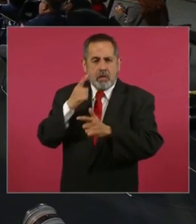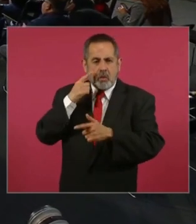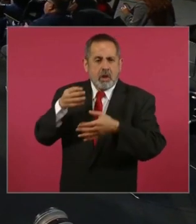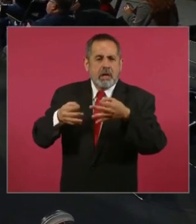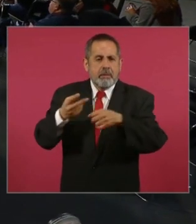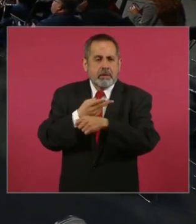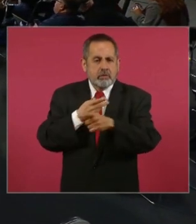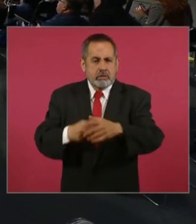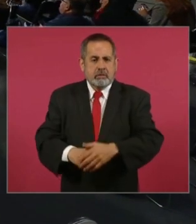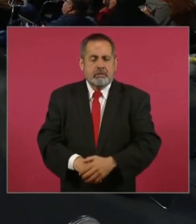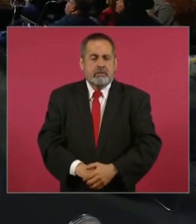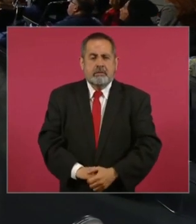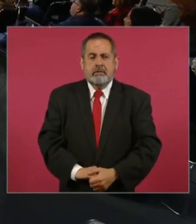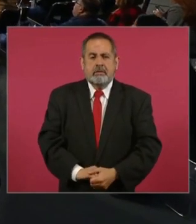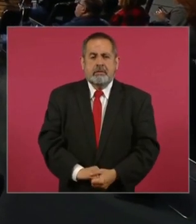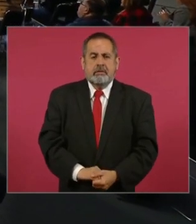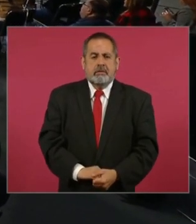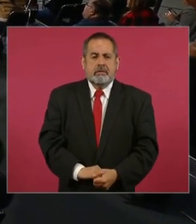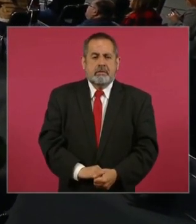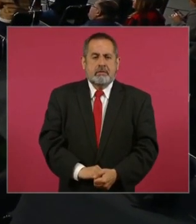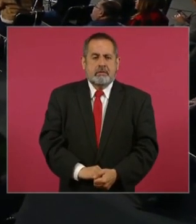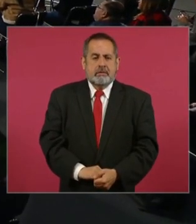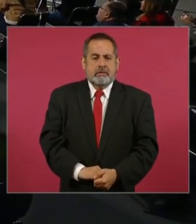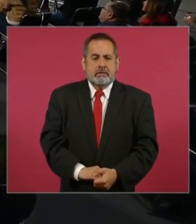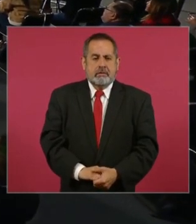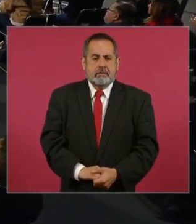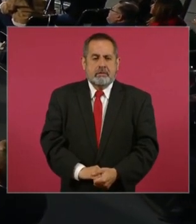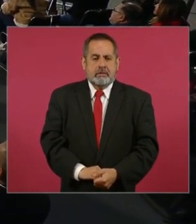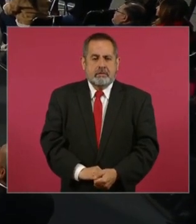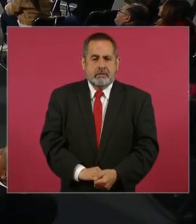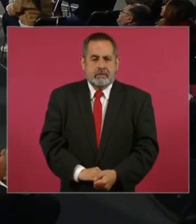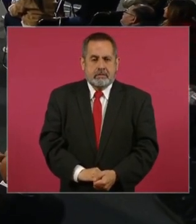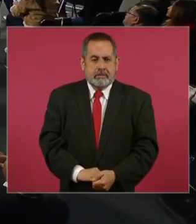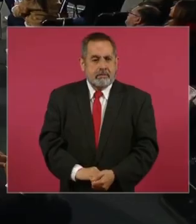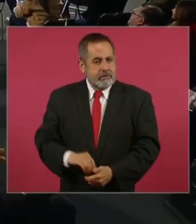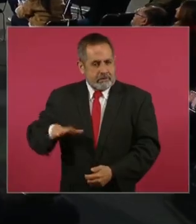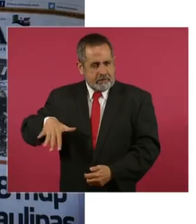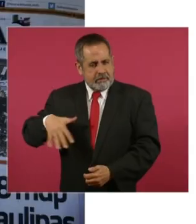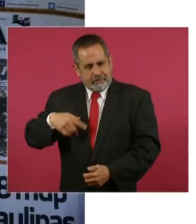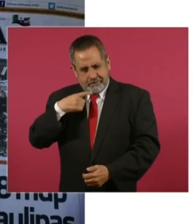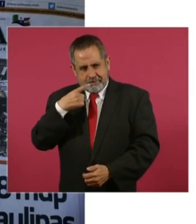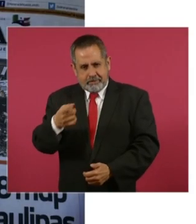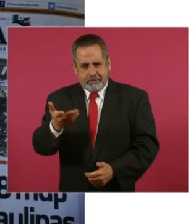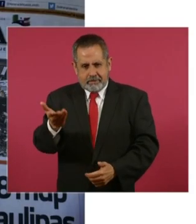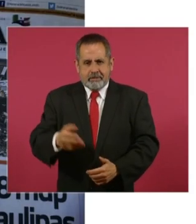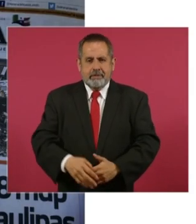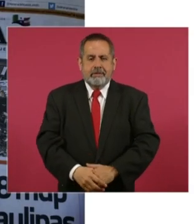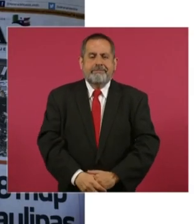18.89 y 19. Es lo que les decía.